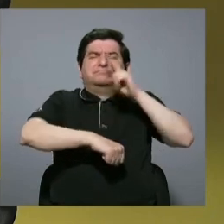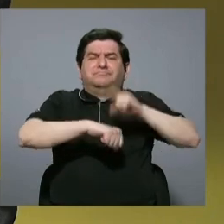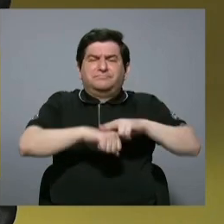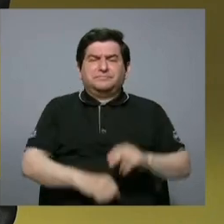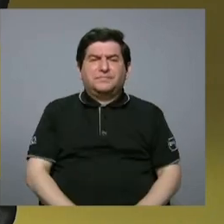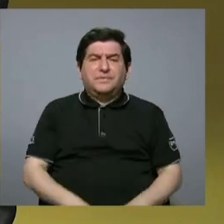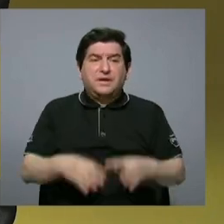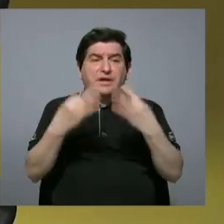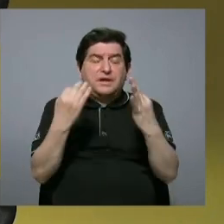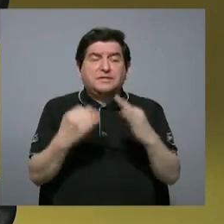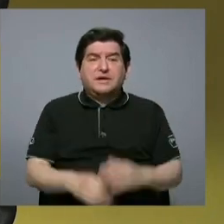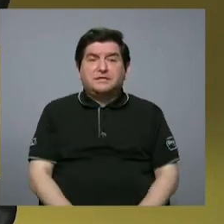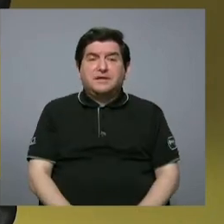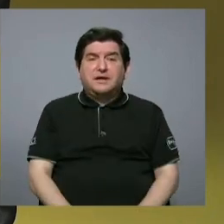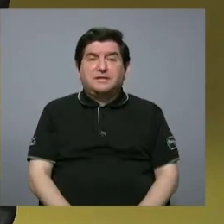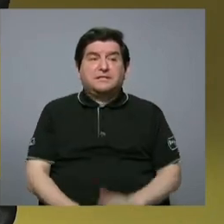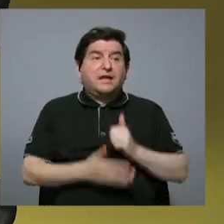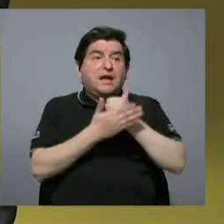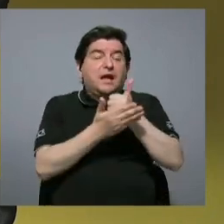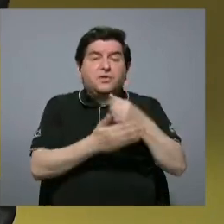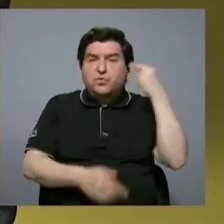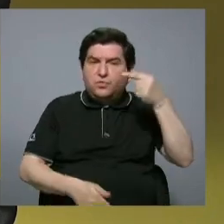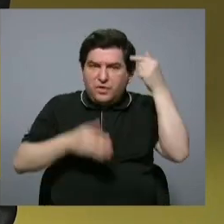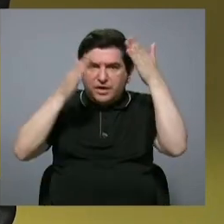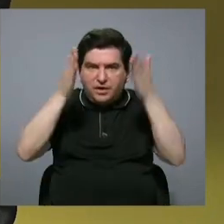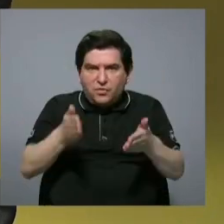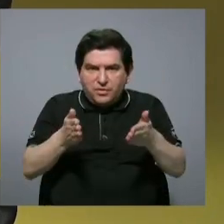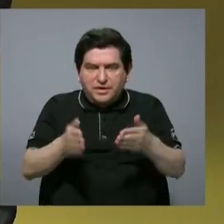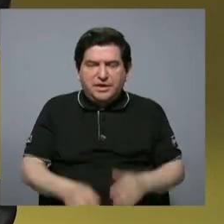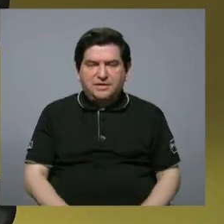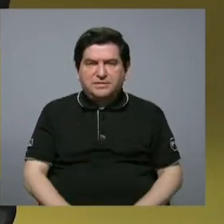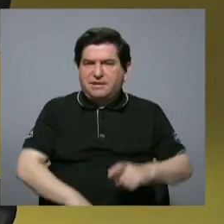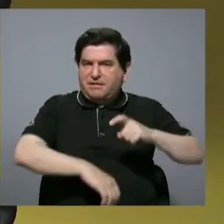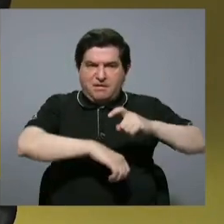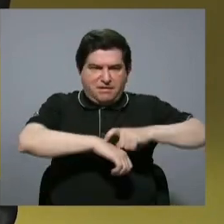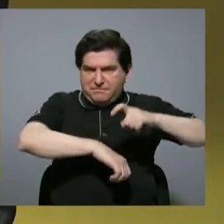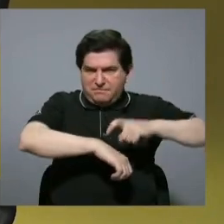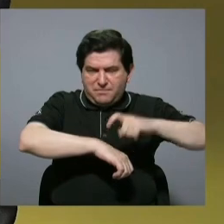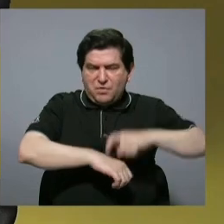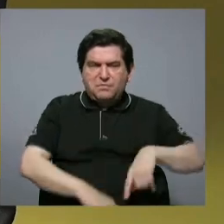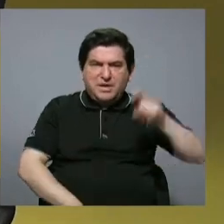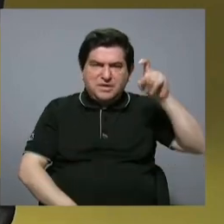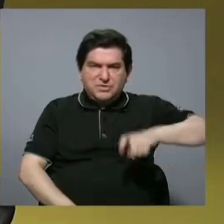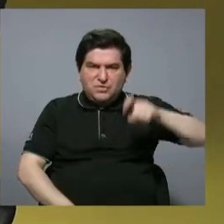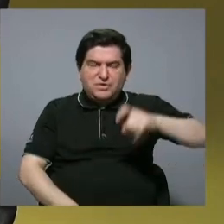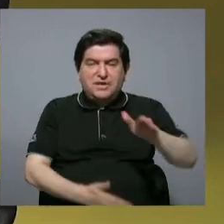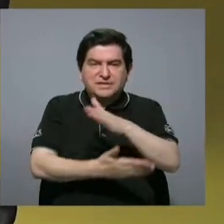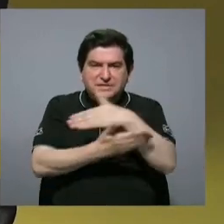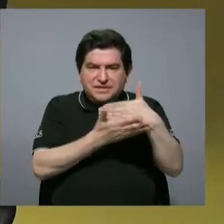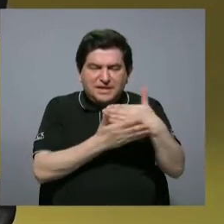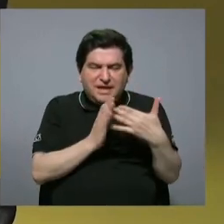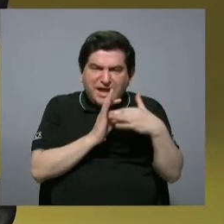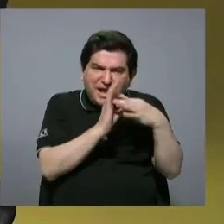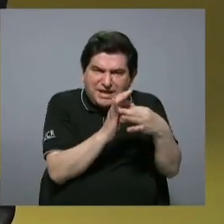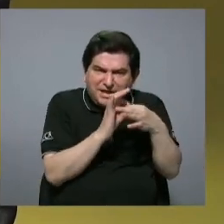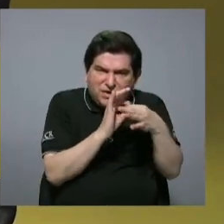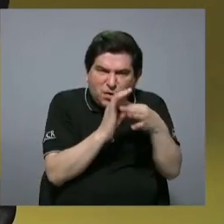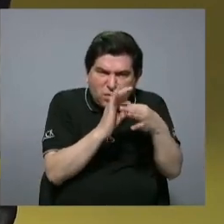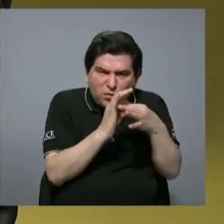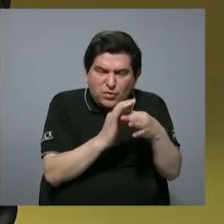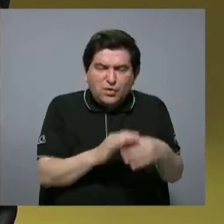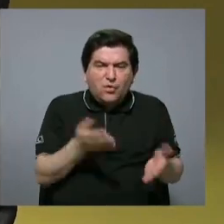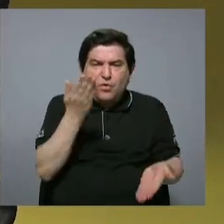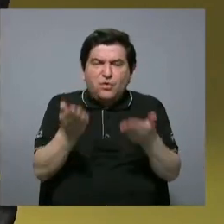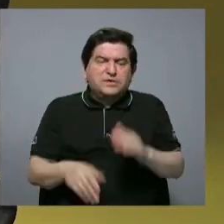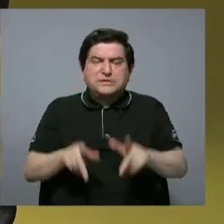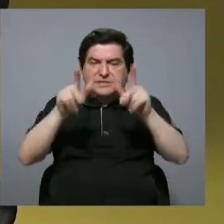de apuros a gobernantes en todo el mundo cuando necesitan que algo los una y los